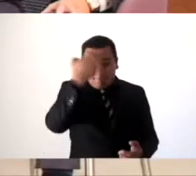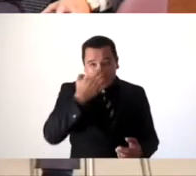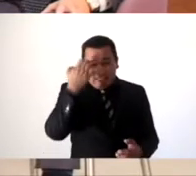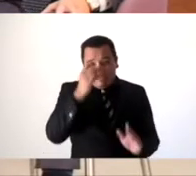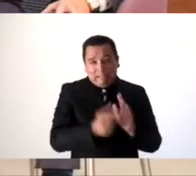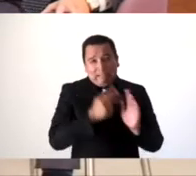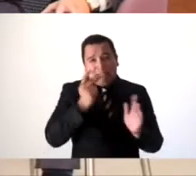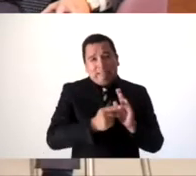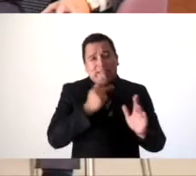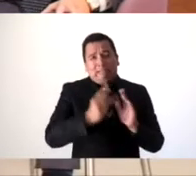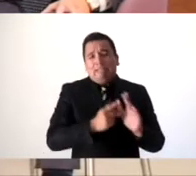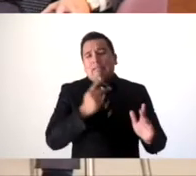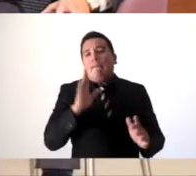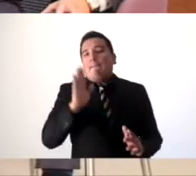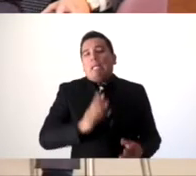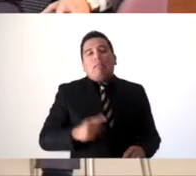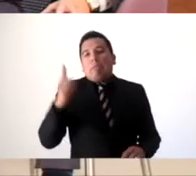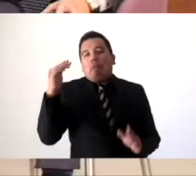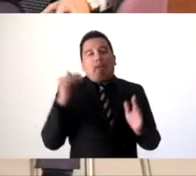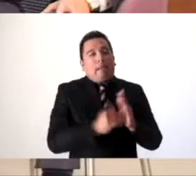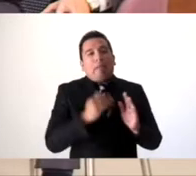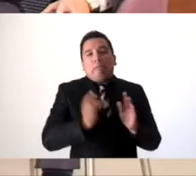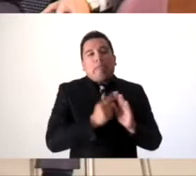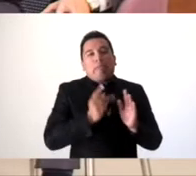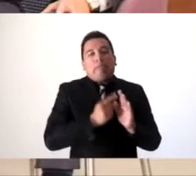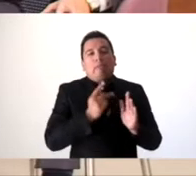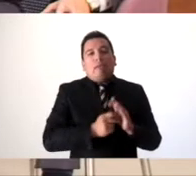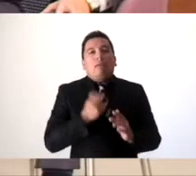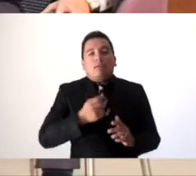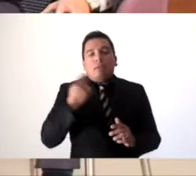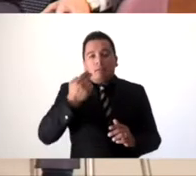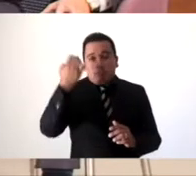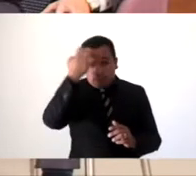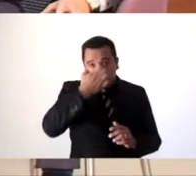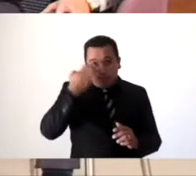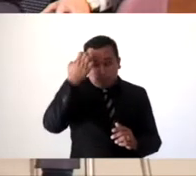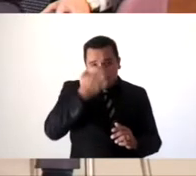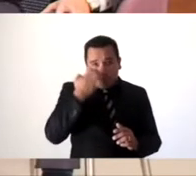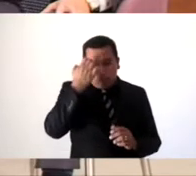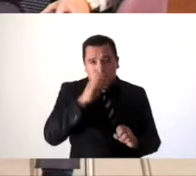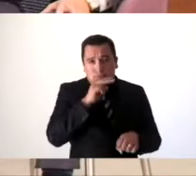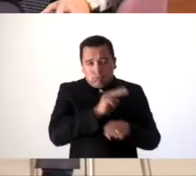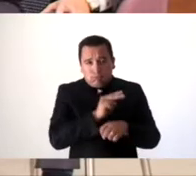1000 revisiones, 1000 posibilidades de inspeccionar,